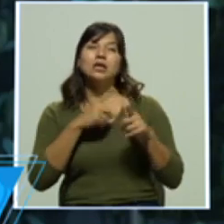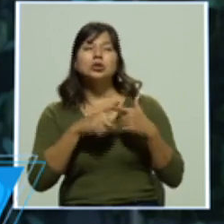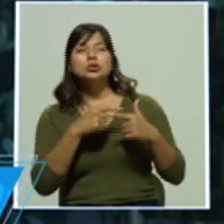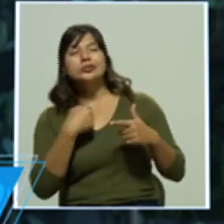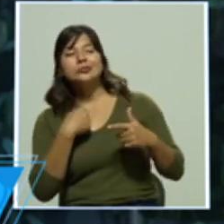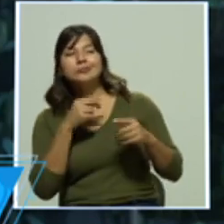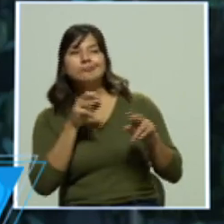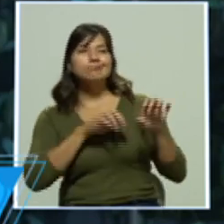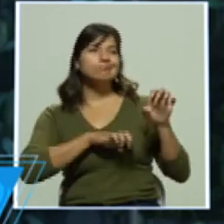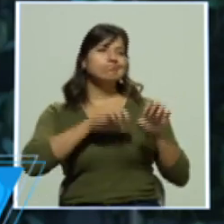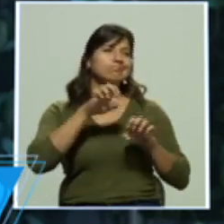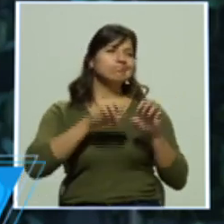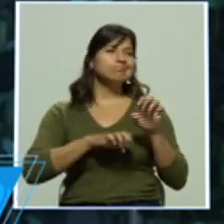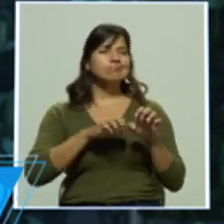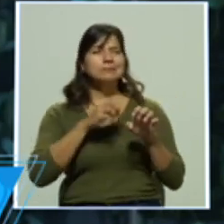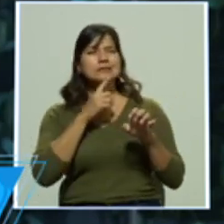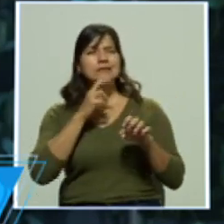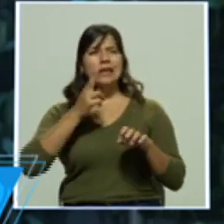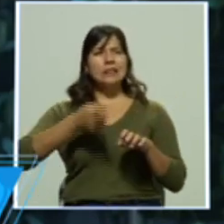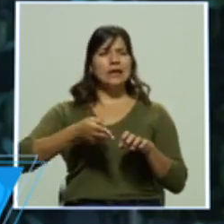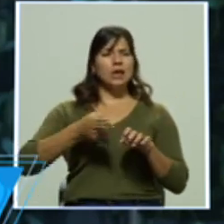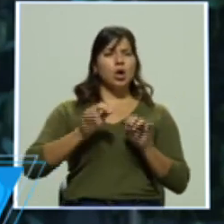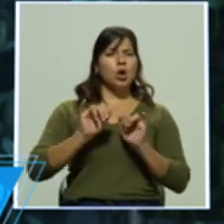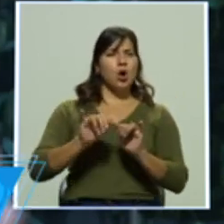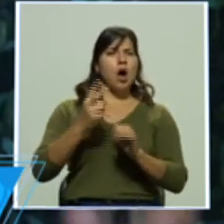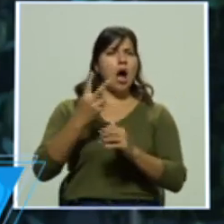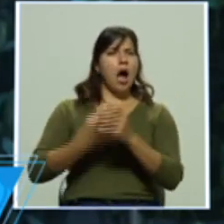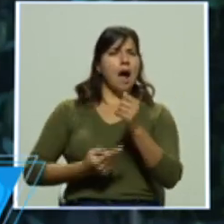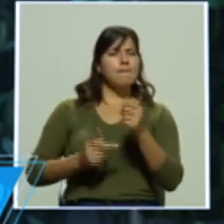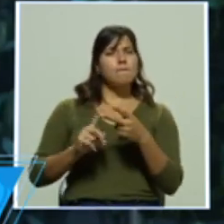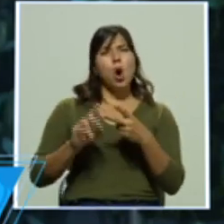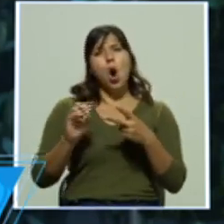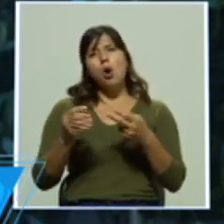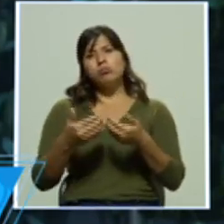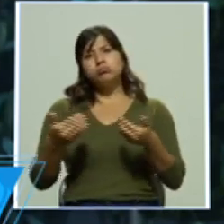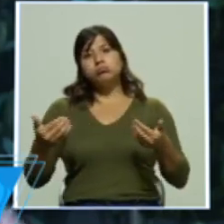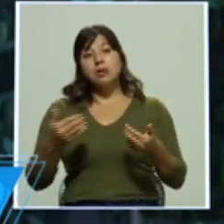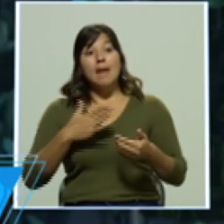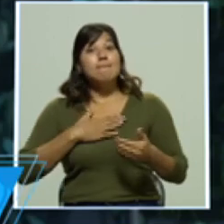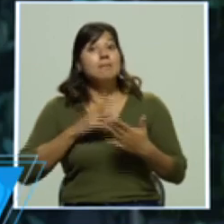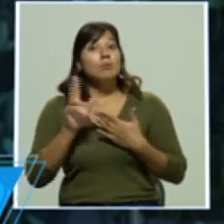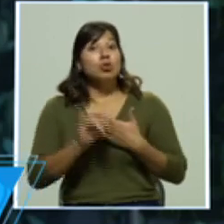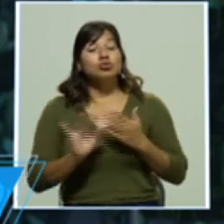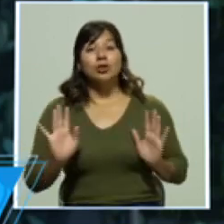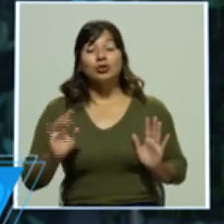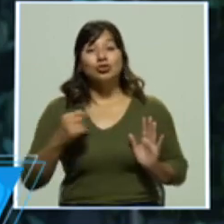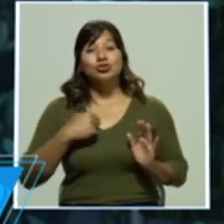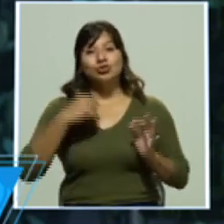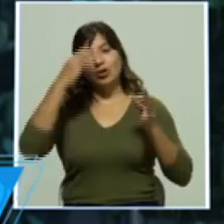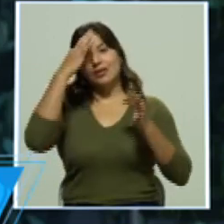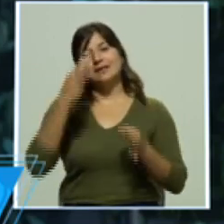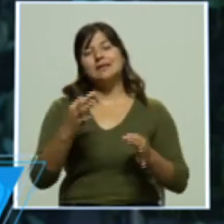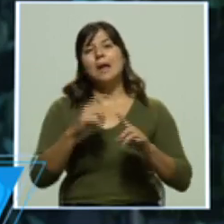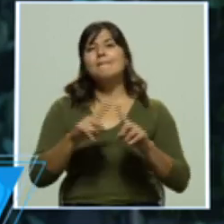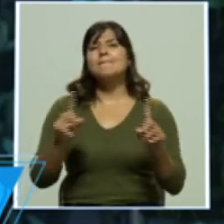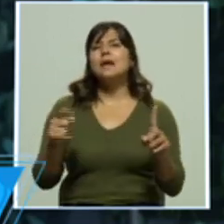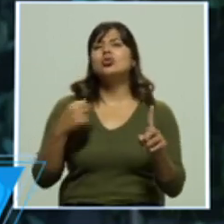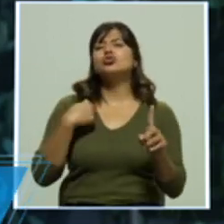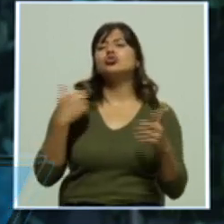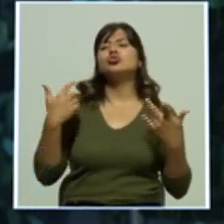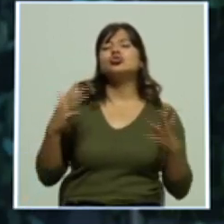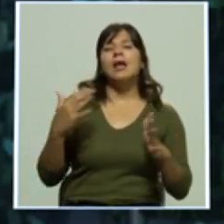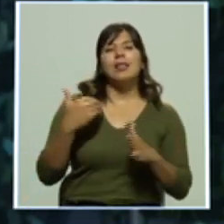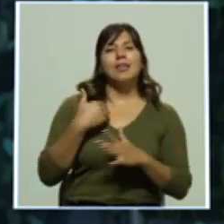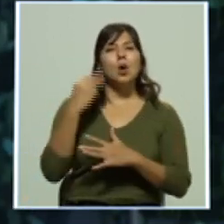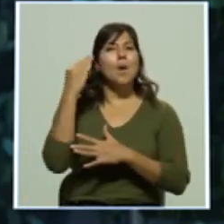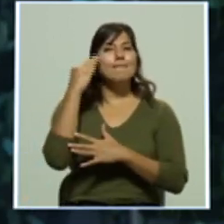medir, porque, como lo reitero, es mi proyecto. Yo podría decir o va todo o no va nada, pero también ya uno tiene una madurez política de